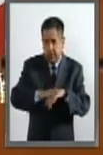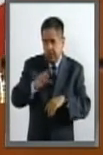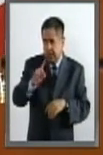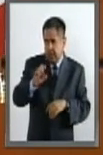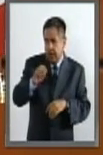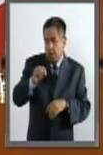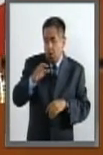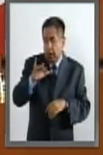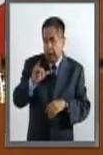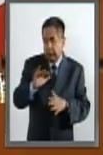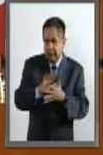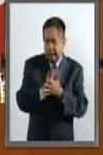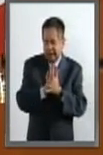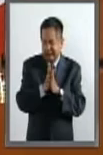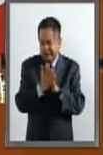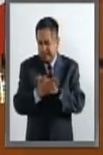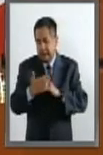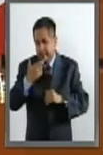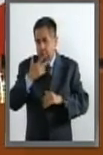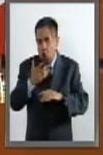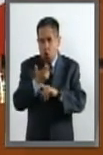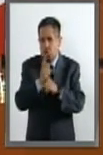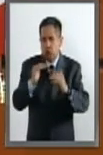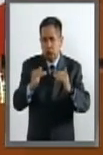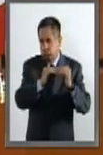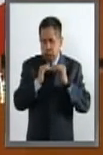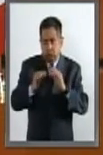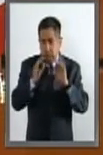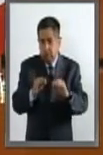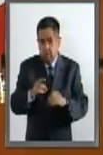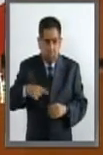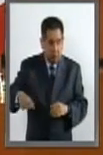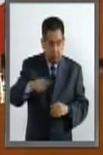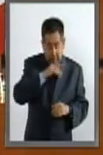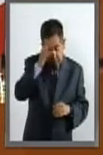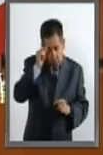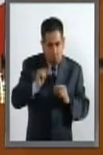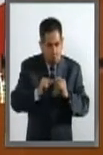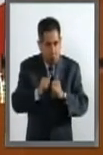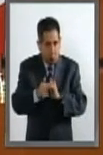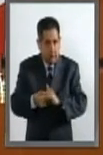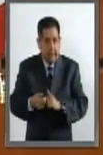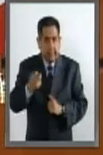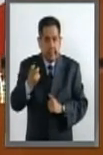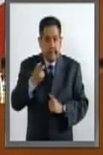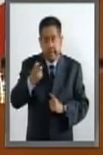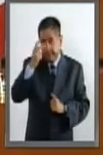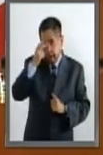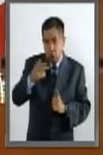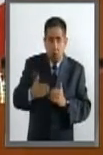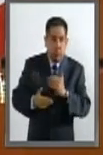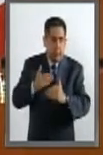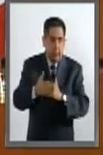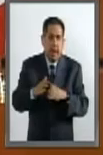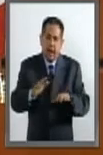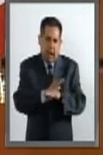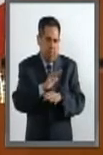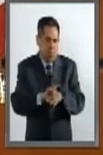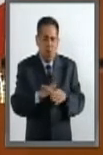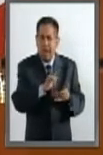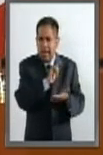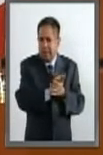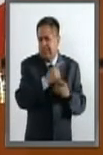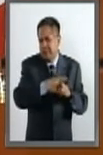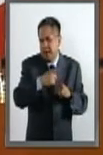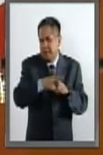continuó como proceso plural y consensuado. Así México ha realizado diversas reformas electorales